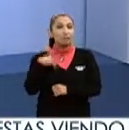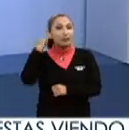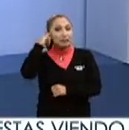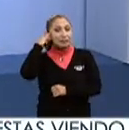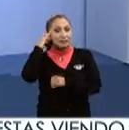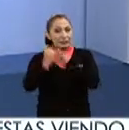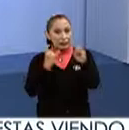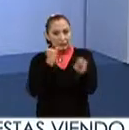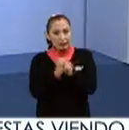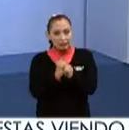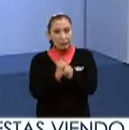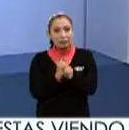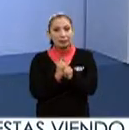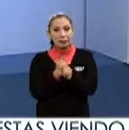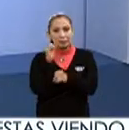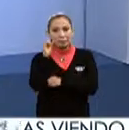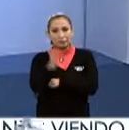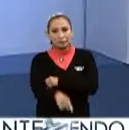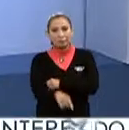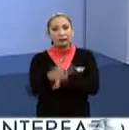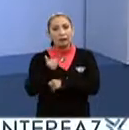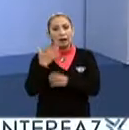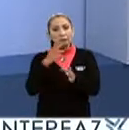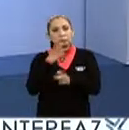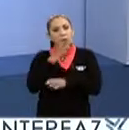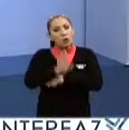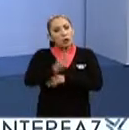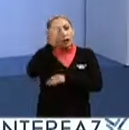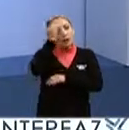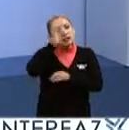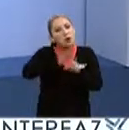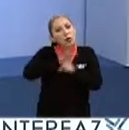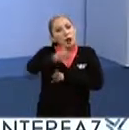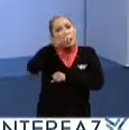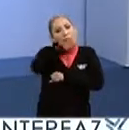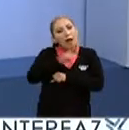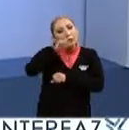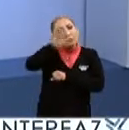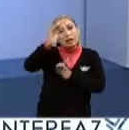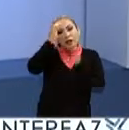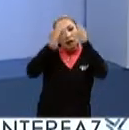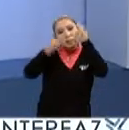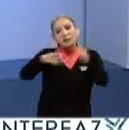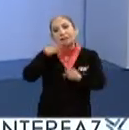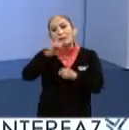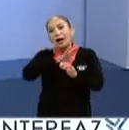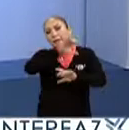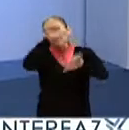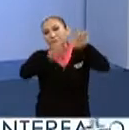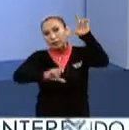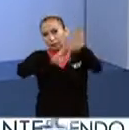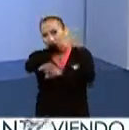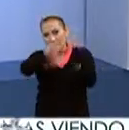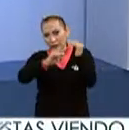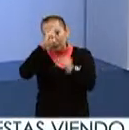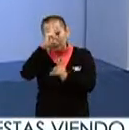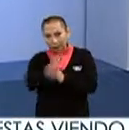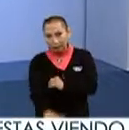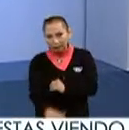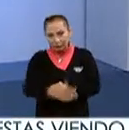Indígena Internacional para precisamente preservar, conocer cuáles son las lenguas que se conocen y se hablan a lo largo de